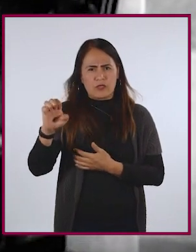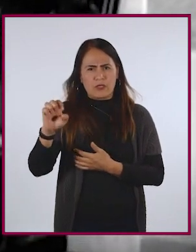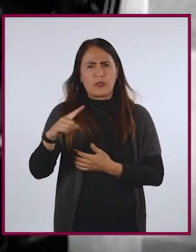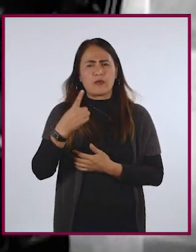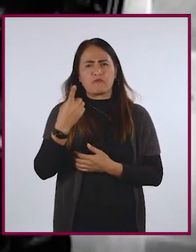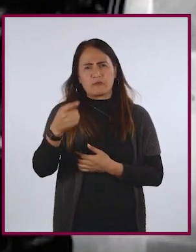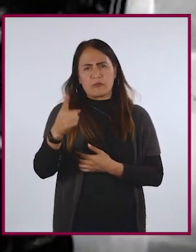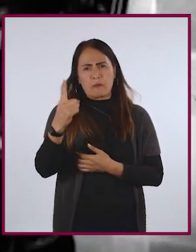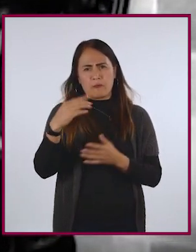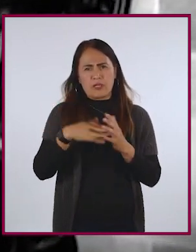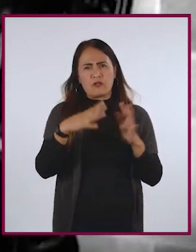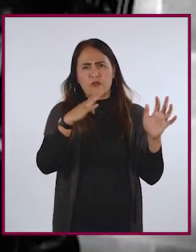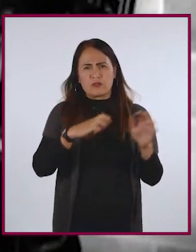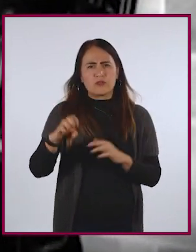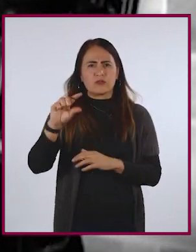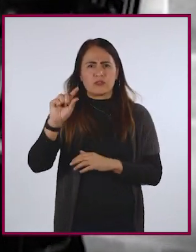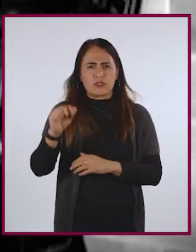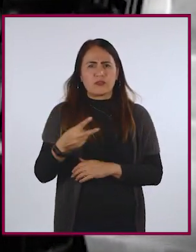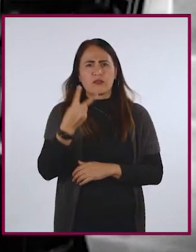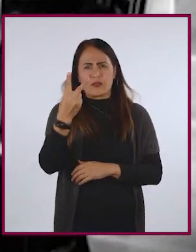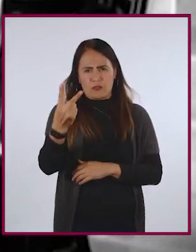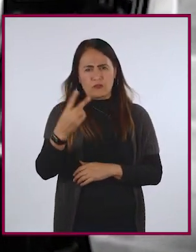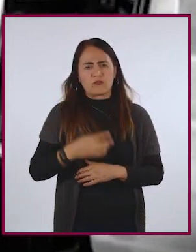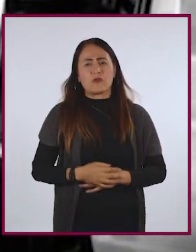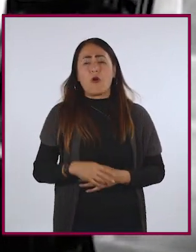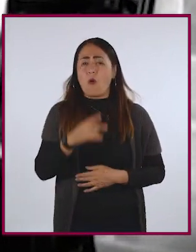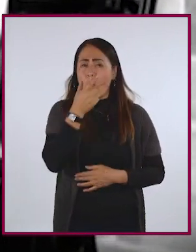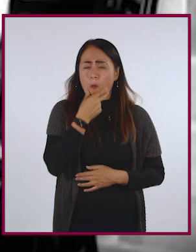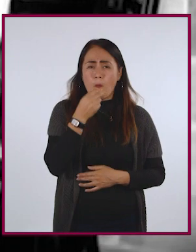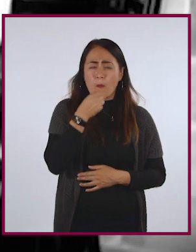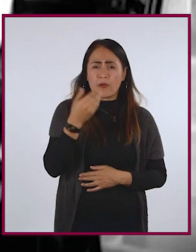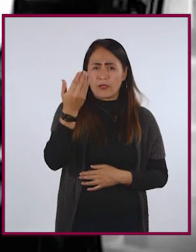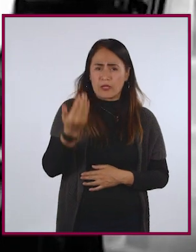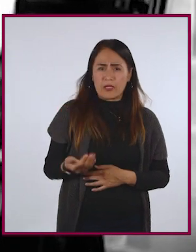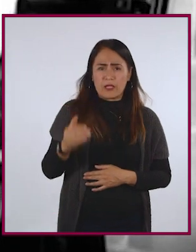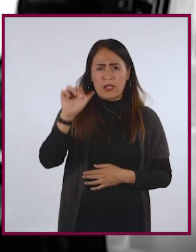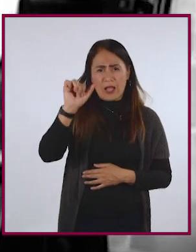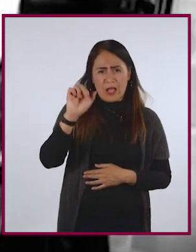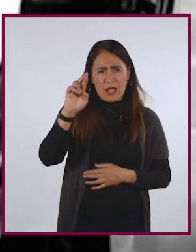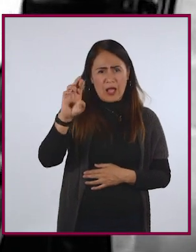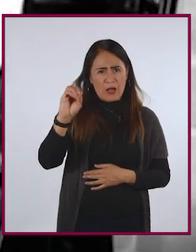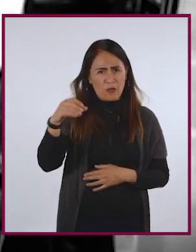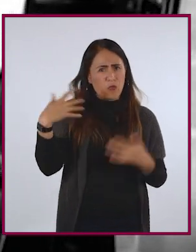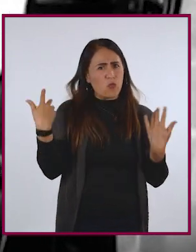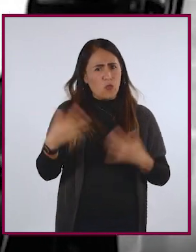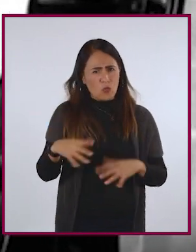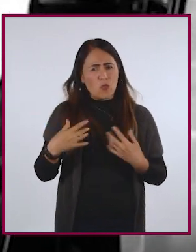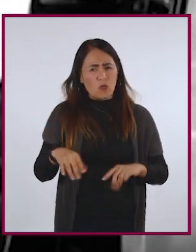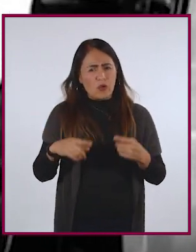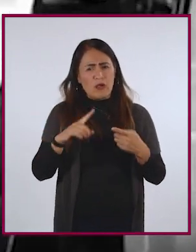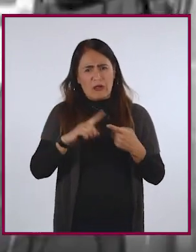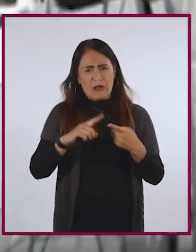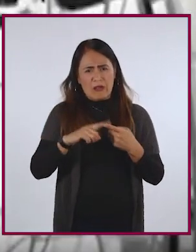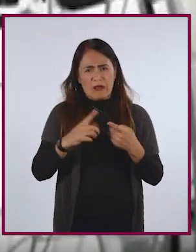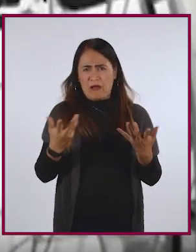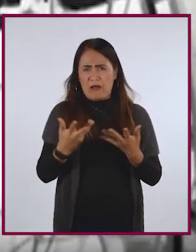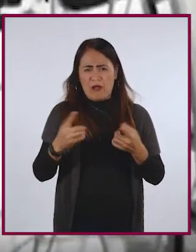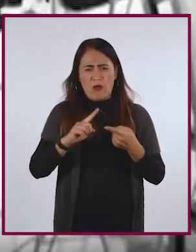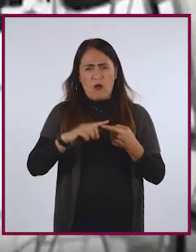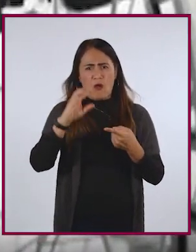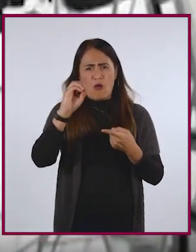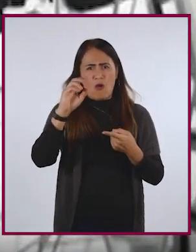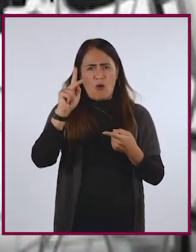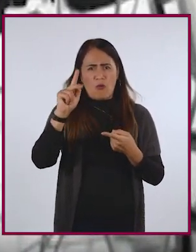enero de 1972. A estas alturas, Haro estaba consciente del potencial que tenía la óptica y